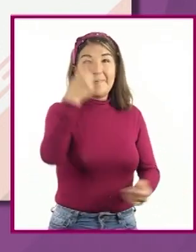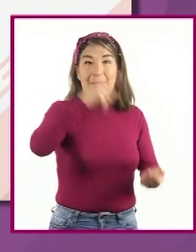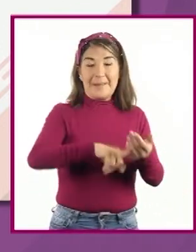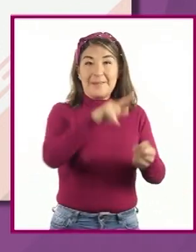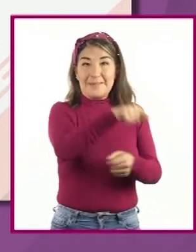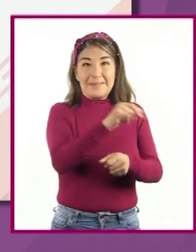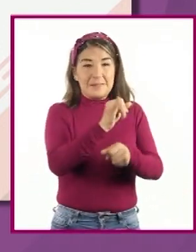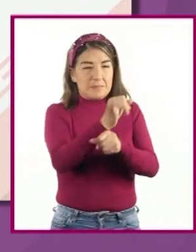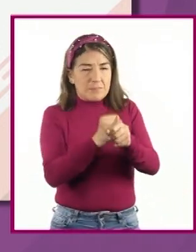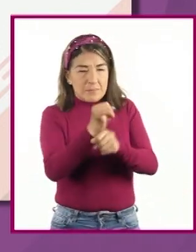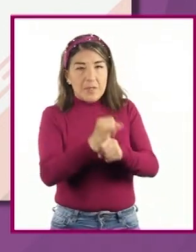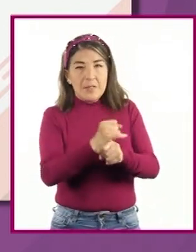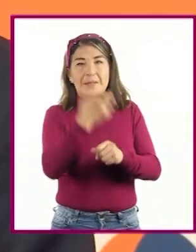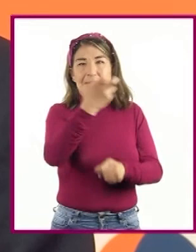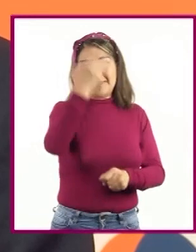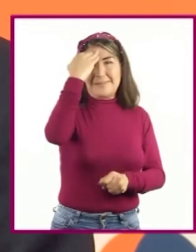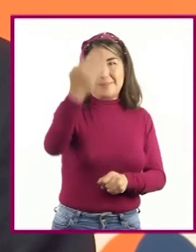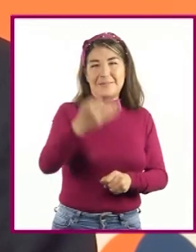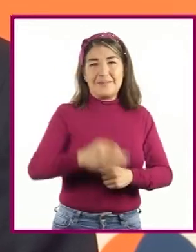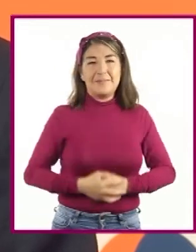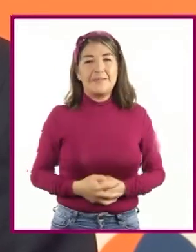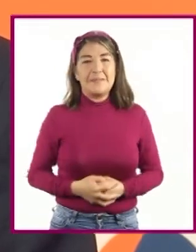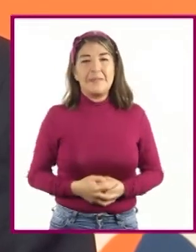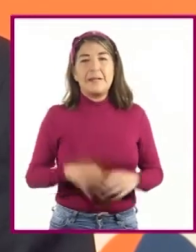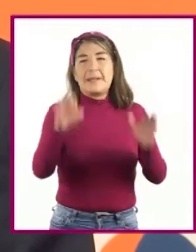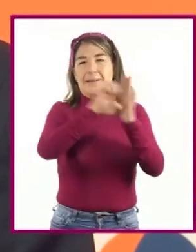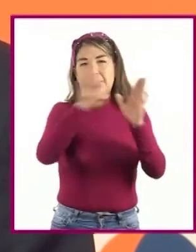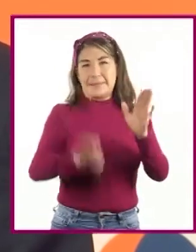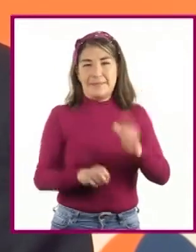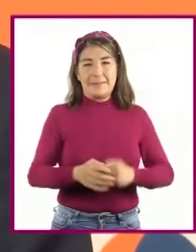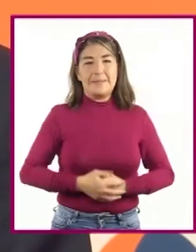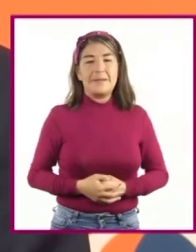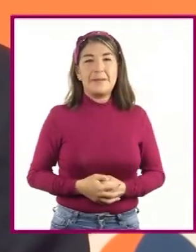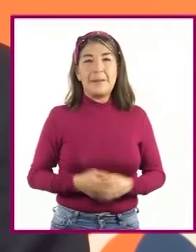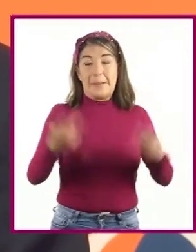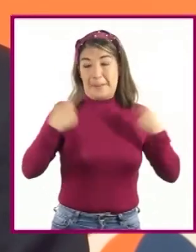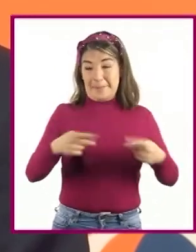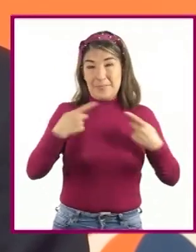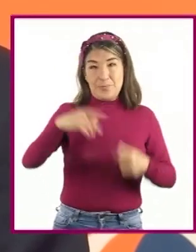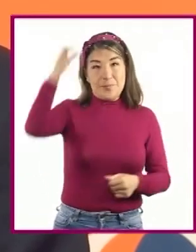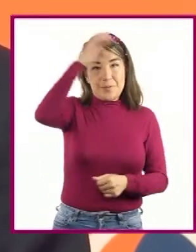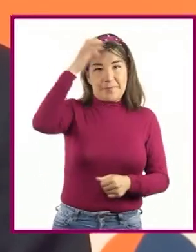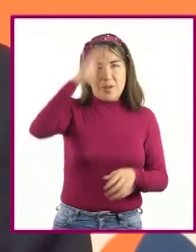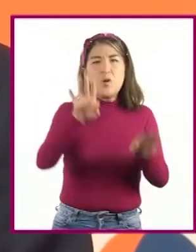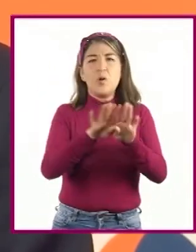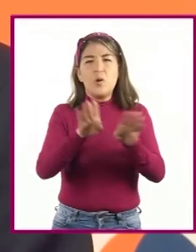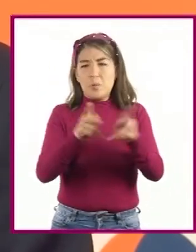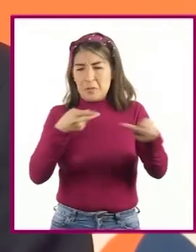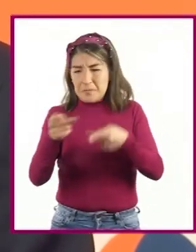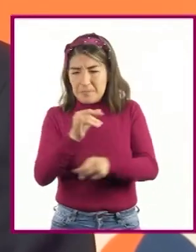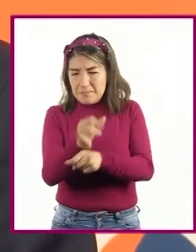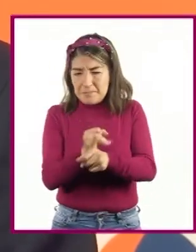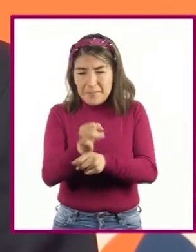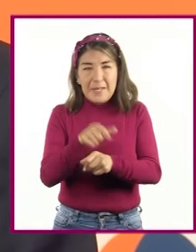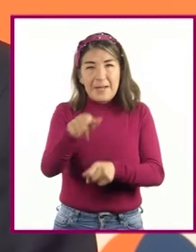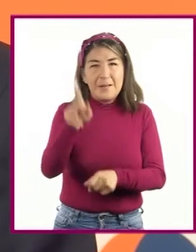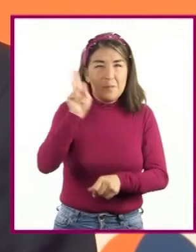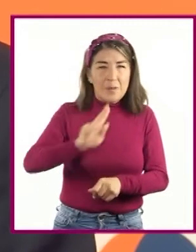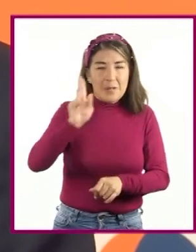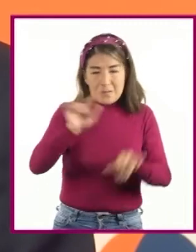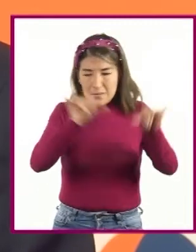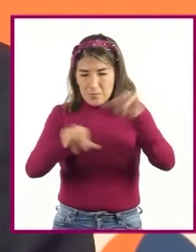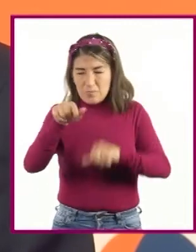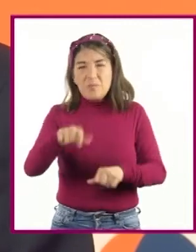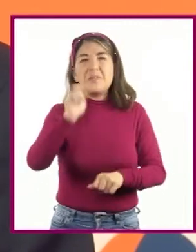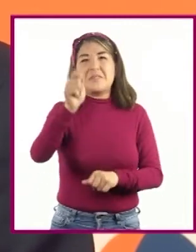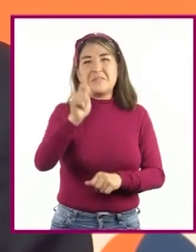investigador durante la experimentación. Por ejemplo, si un científico realiza un experimento para conocer el